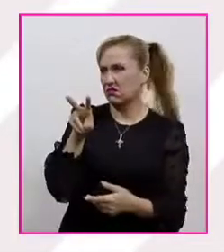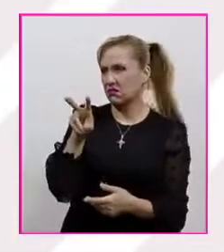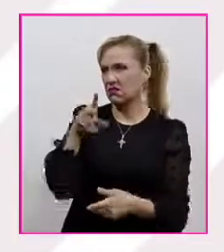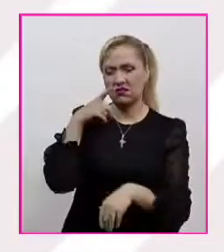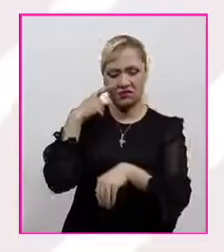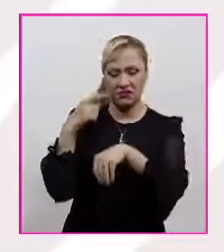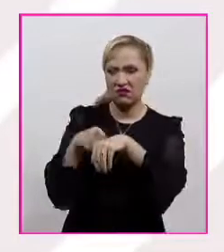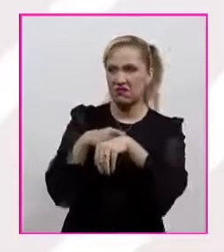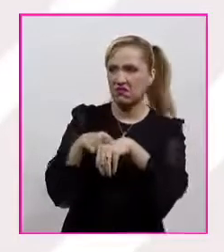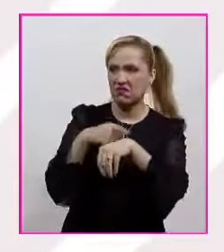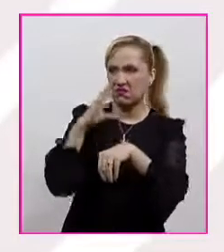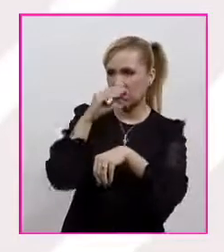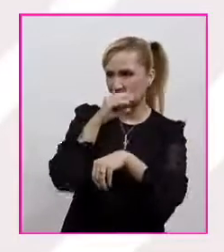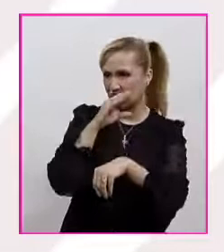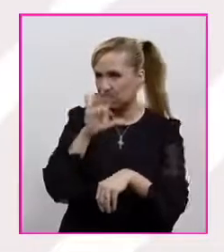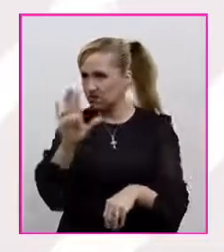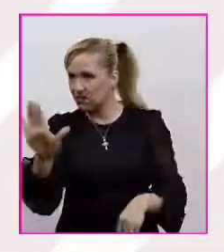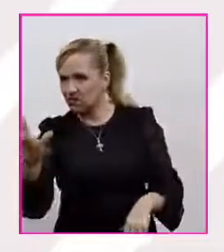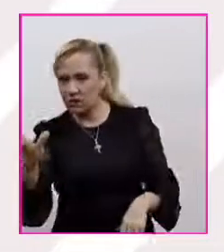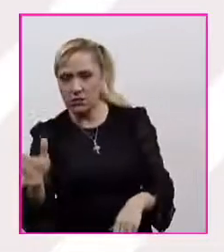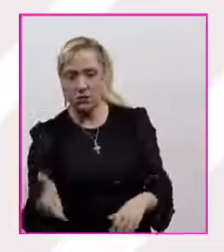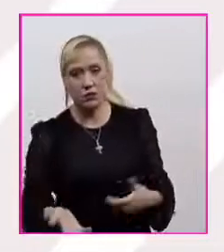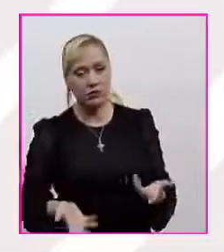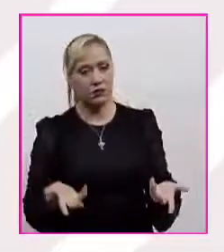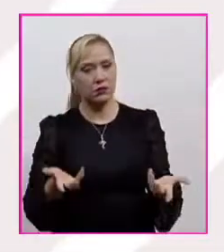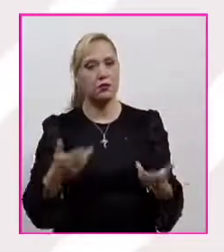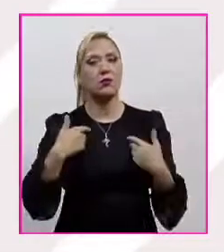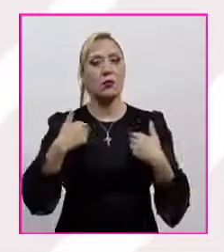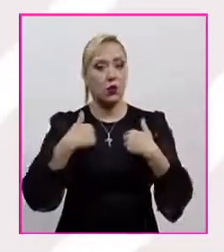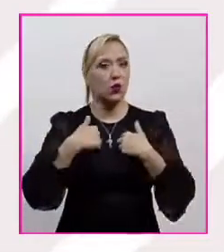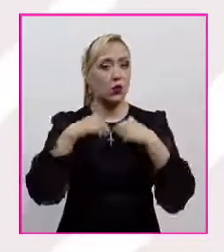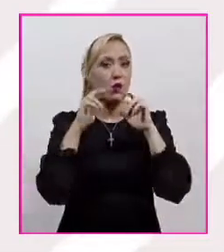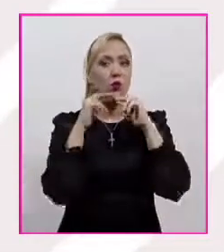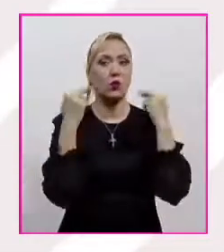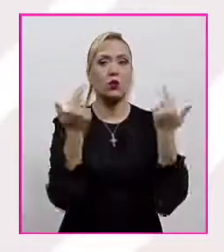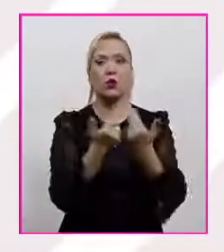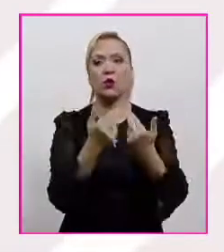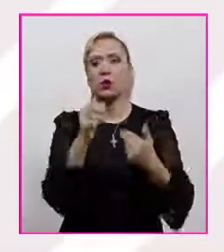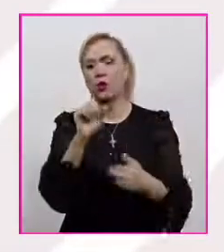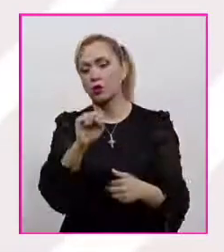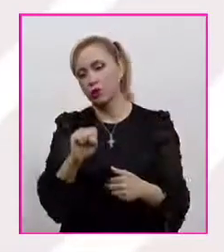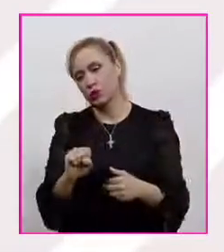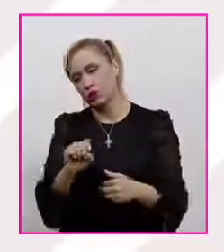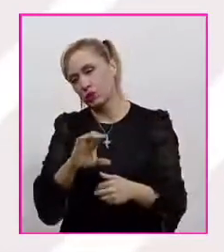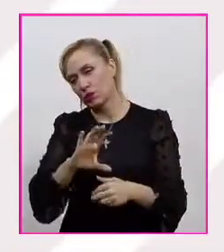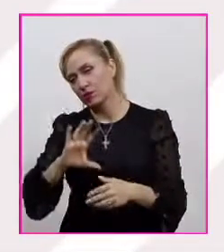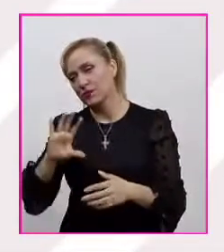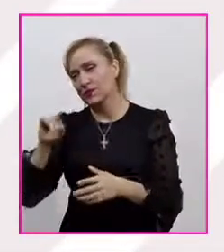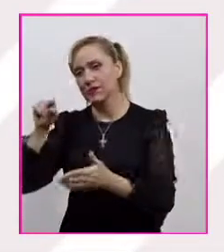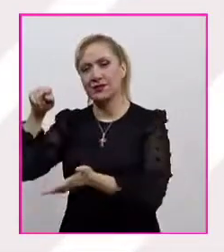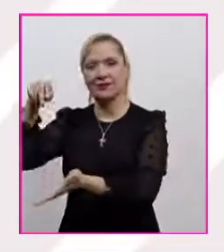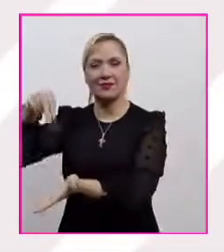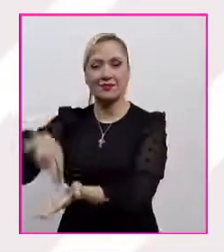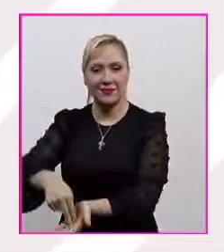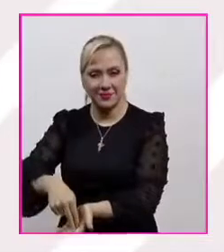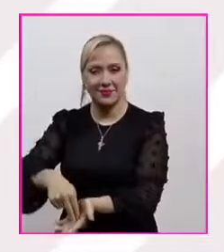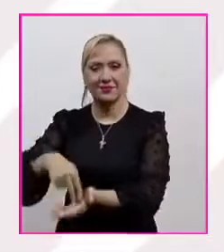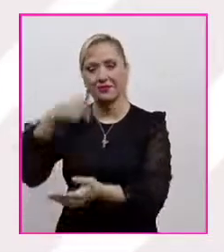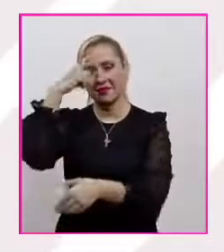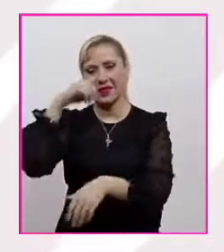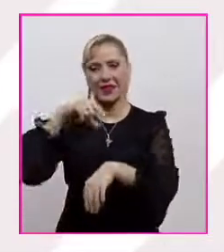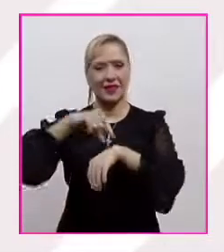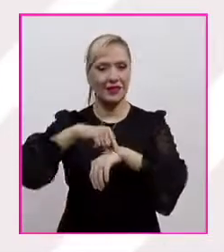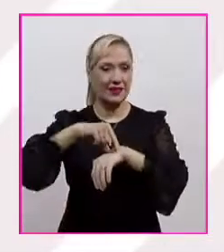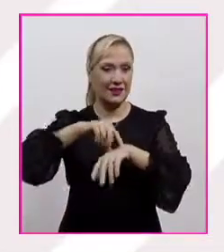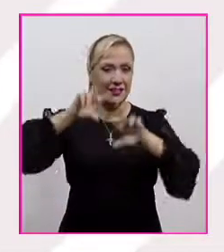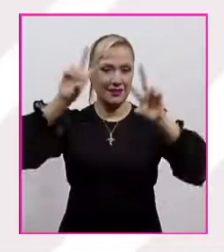las personas afrodescendientes. Ahora tuve una reunión precisamente en el sureste hablando de temas de salud y decían, bueno,